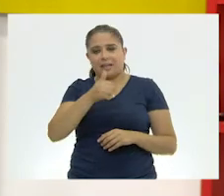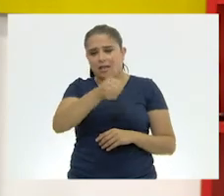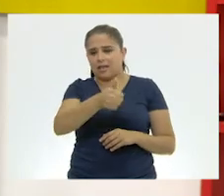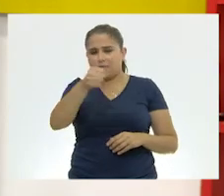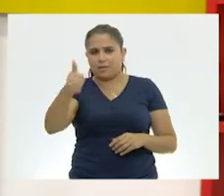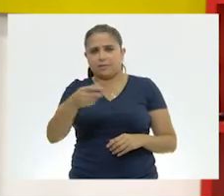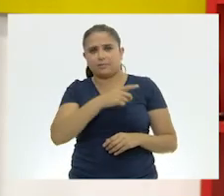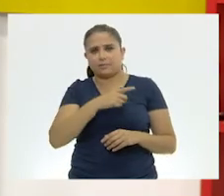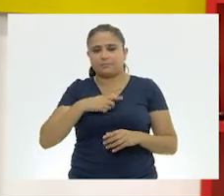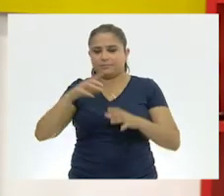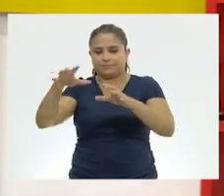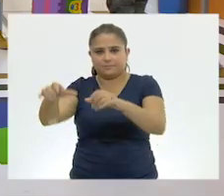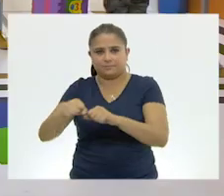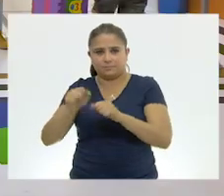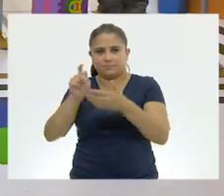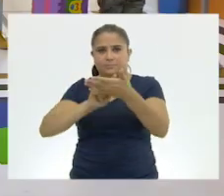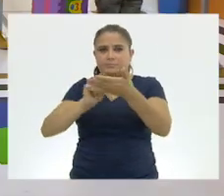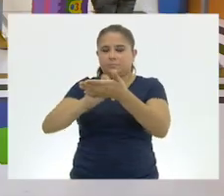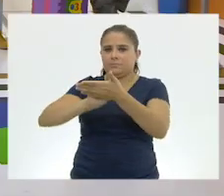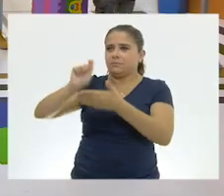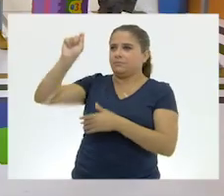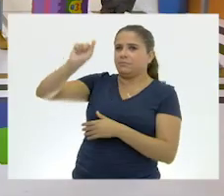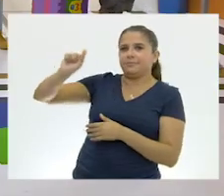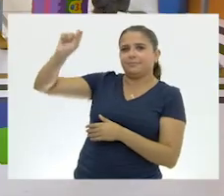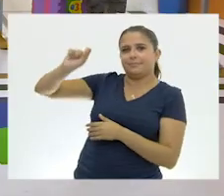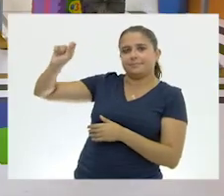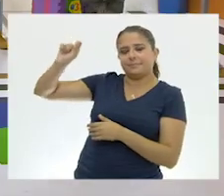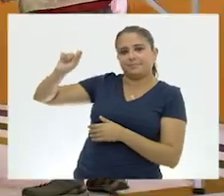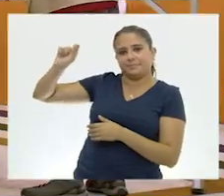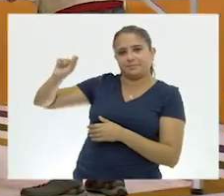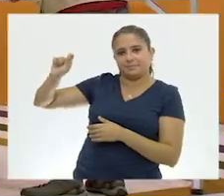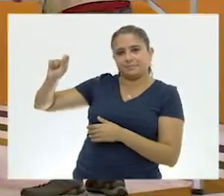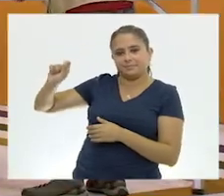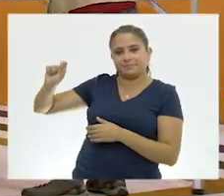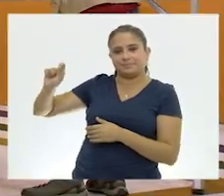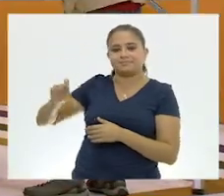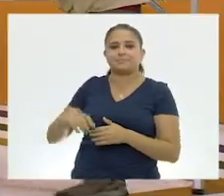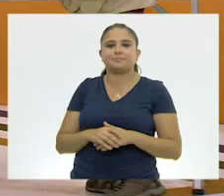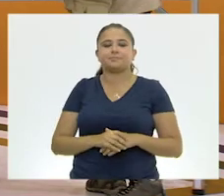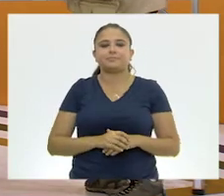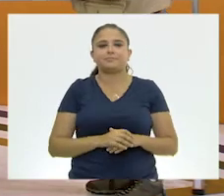un marcador y escribir, cada quien de un lado,